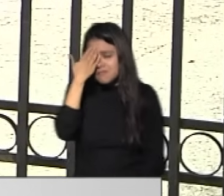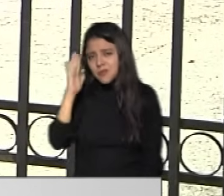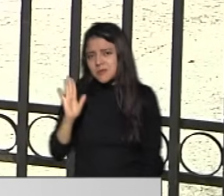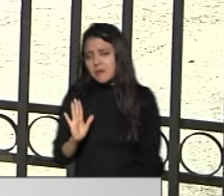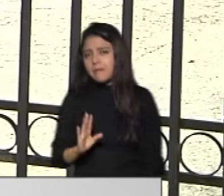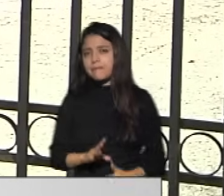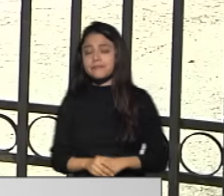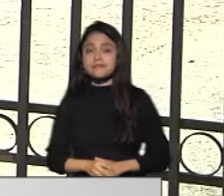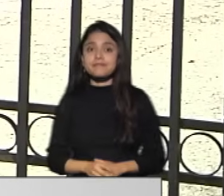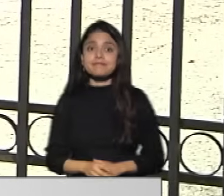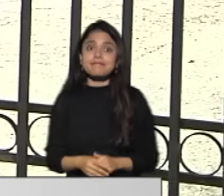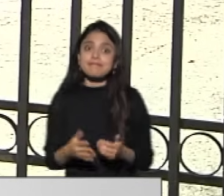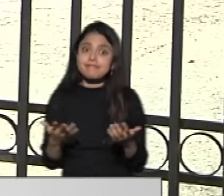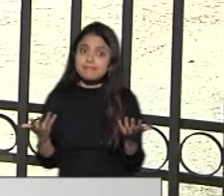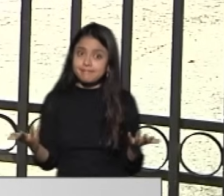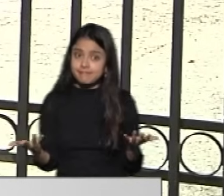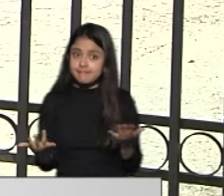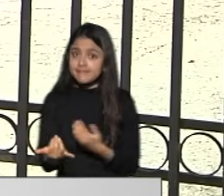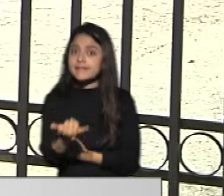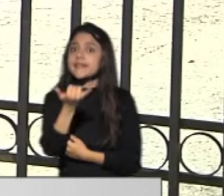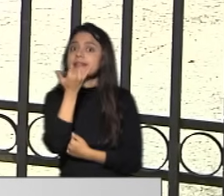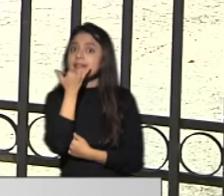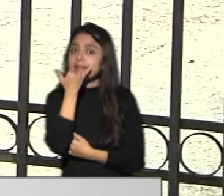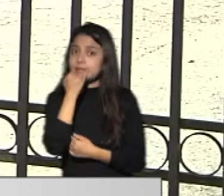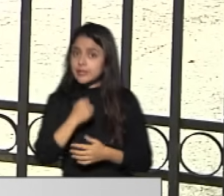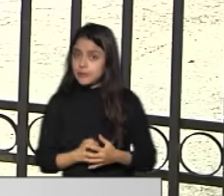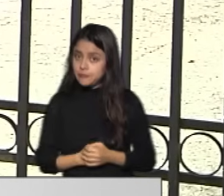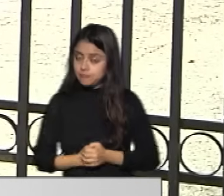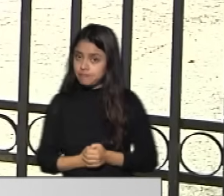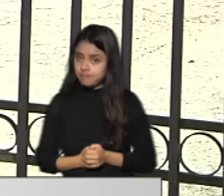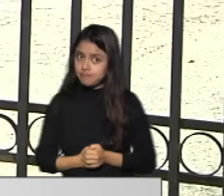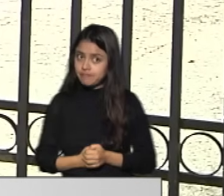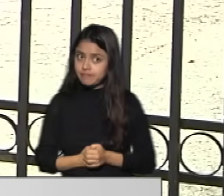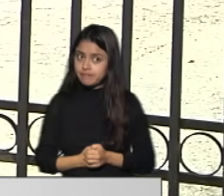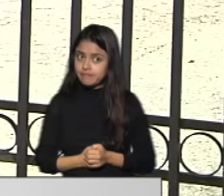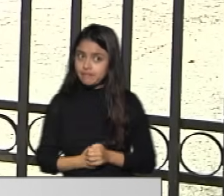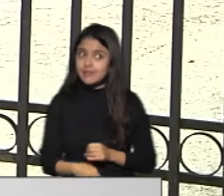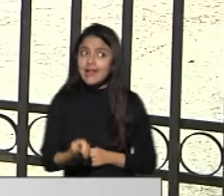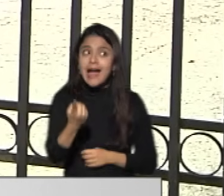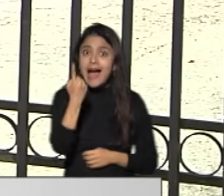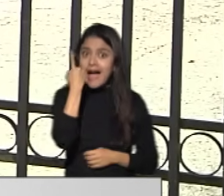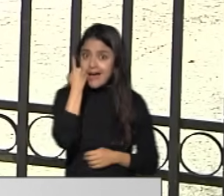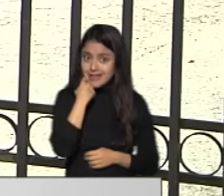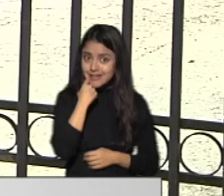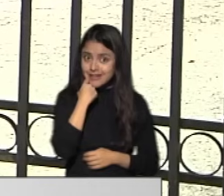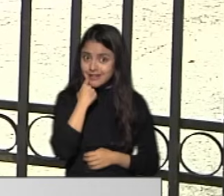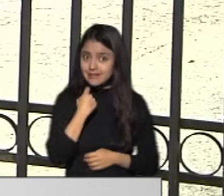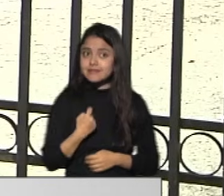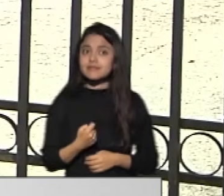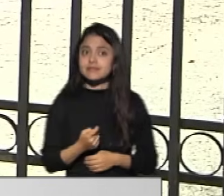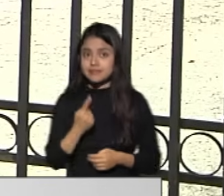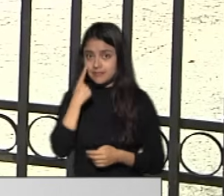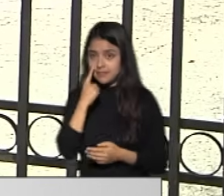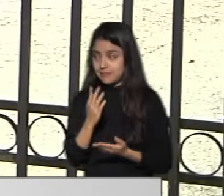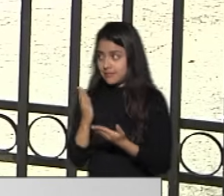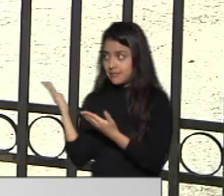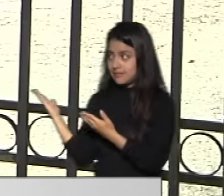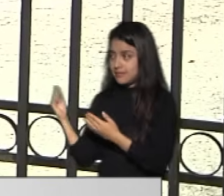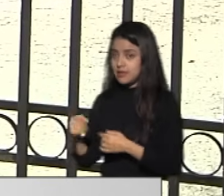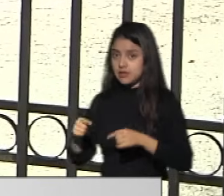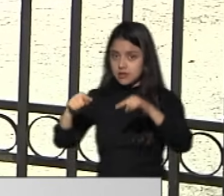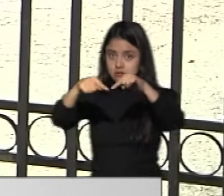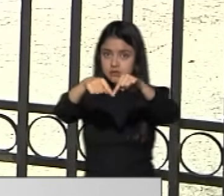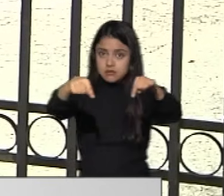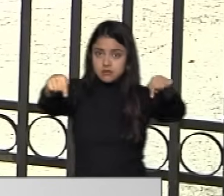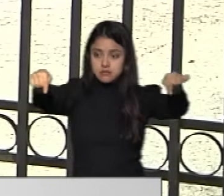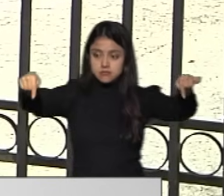La situación es la siguiente. Ayer se acordonó exactamente este lugar donde ustedes ven aquí la imagen de Medicina Legal, la